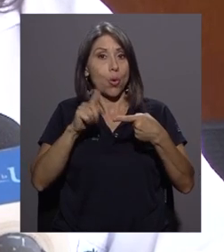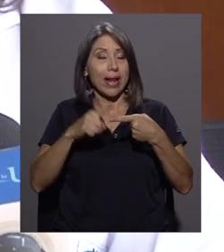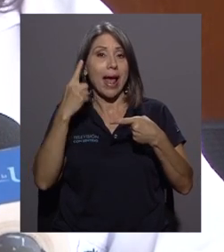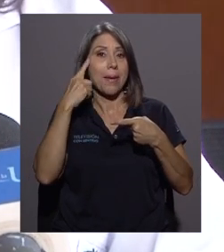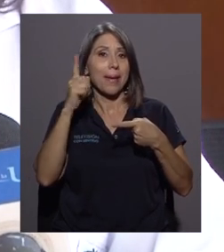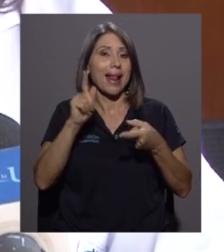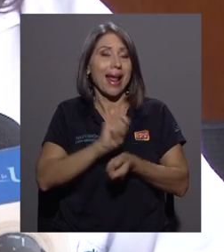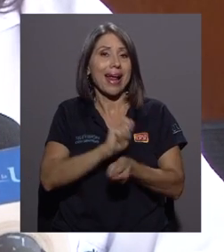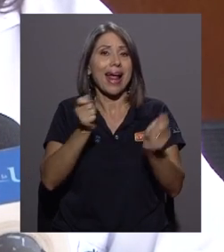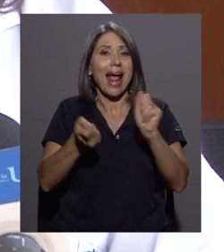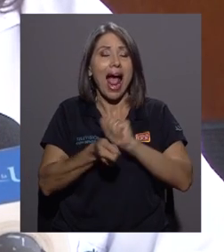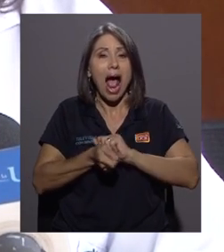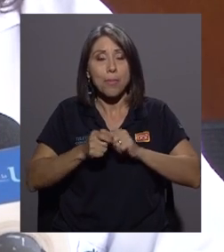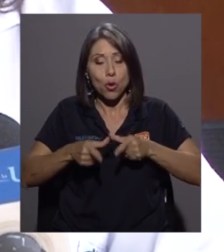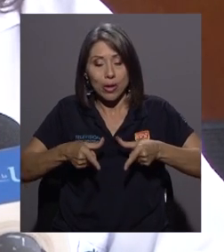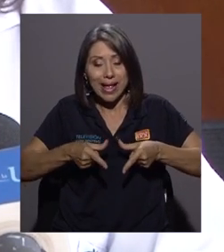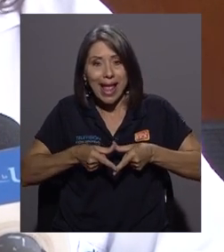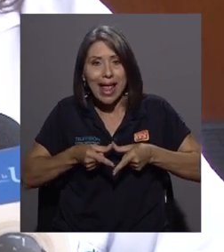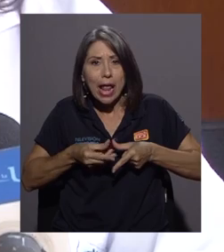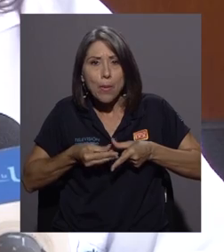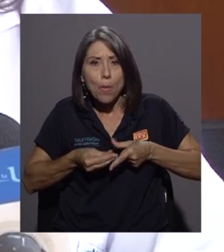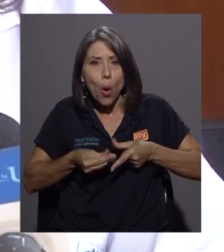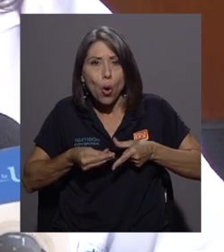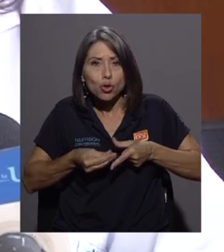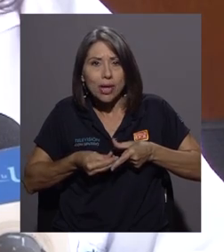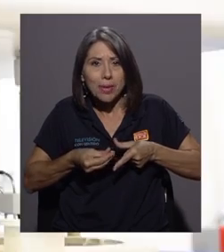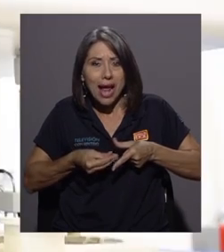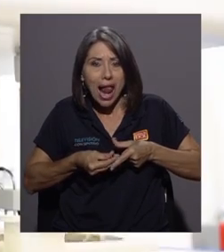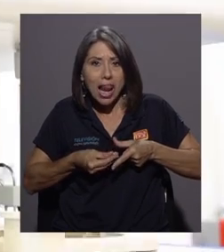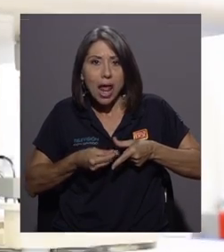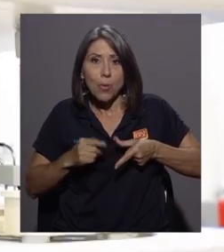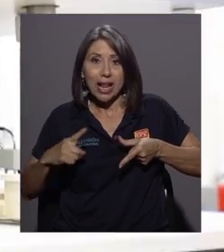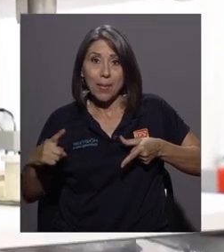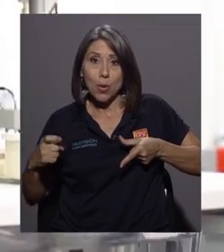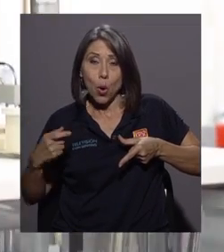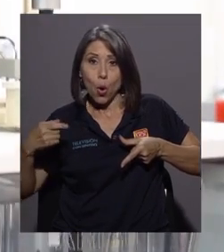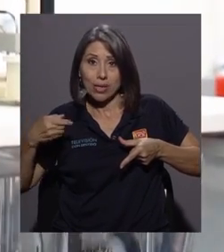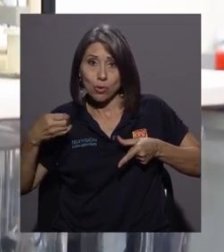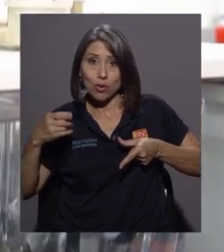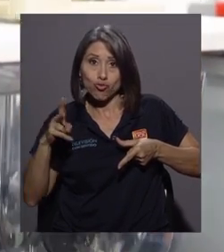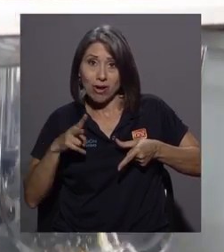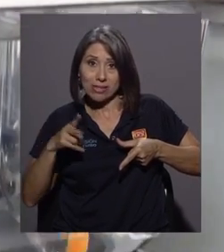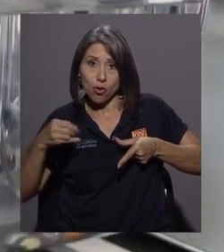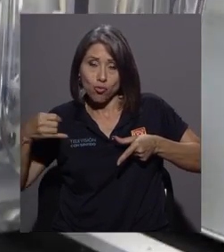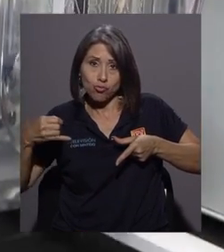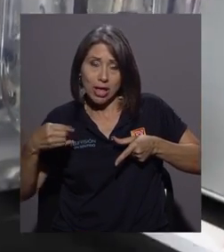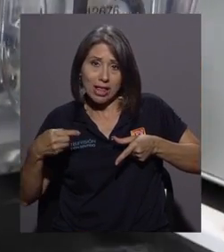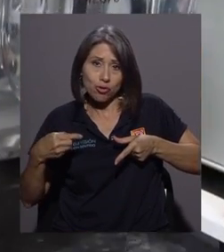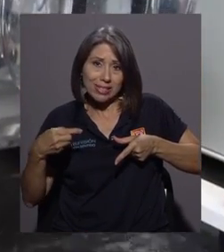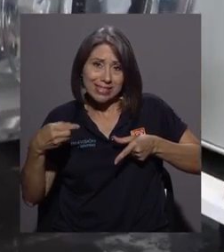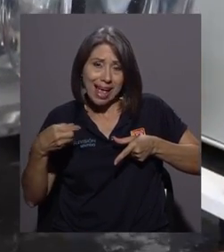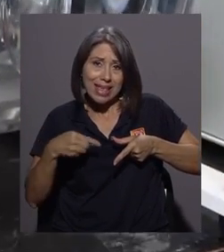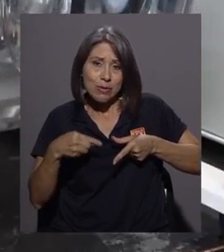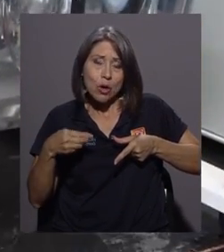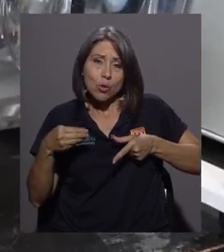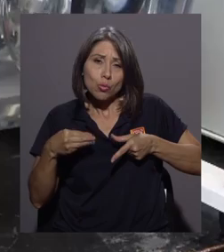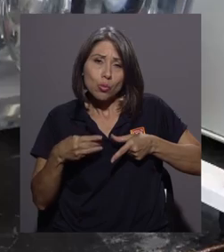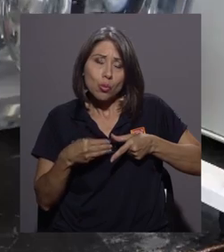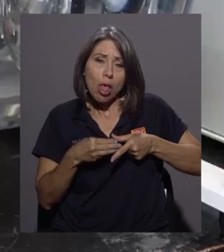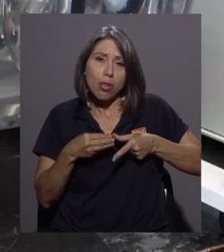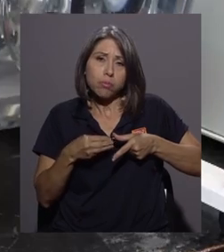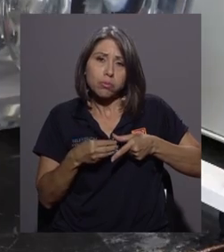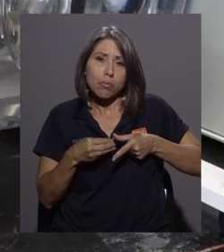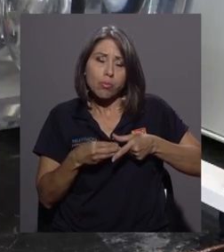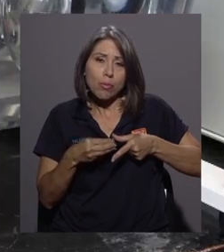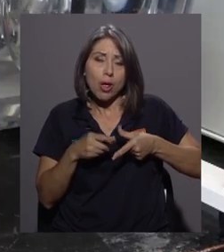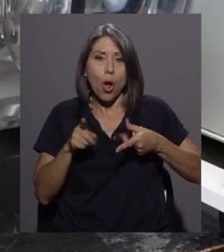cambio en el moco cervical, es decir, que afecta la movilidad de los espermatozoides dentro del cuerpo de la mujer, y el otro tiene que ver con la inhibición de la